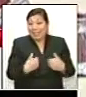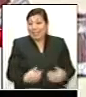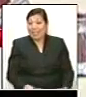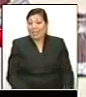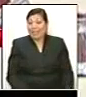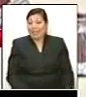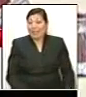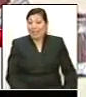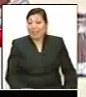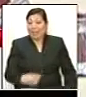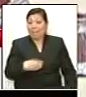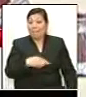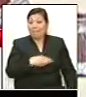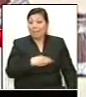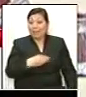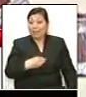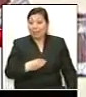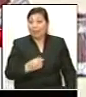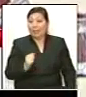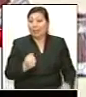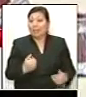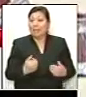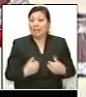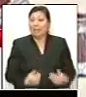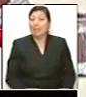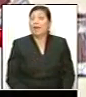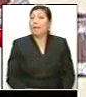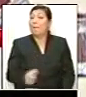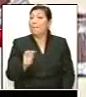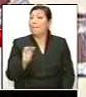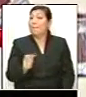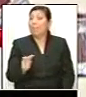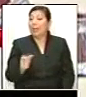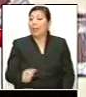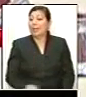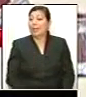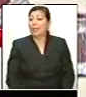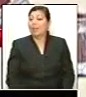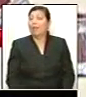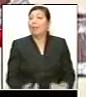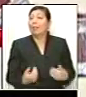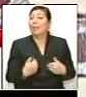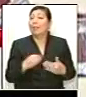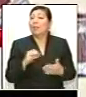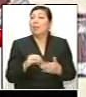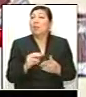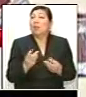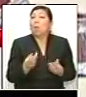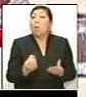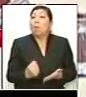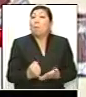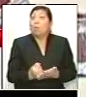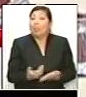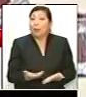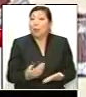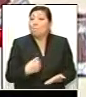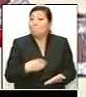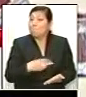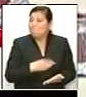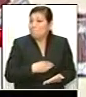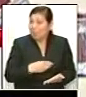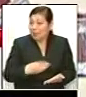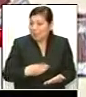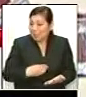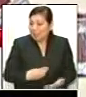y es un ministerio que tiene recursos, que tiene personal y que tiene que dar soluciones, con un ministro que